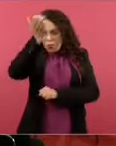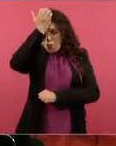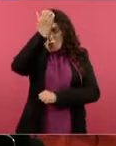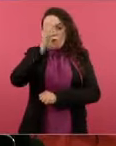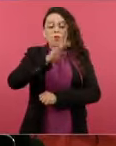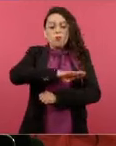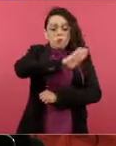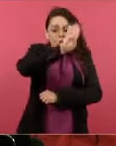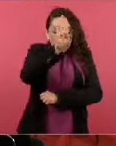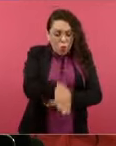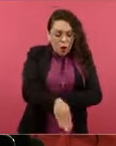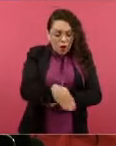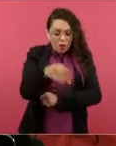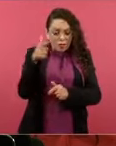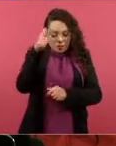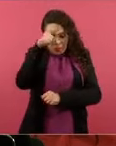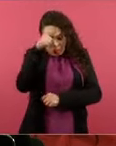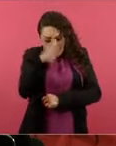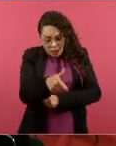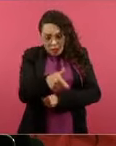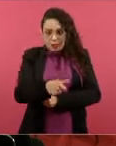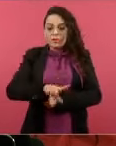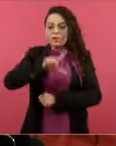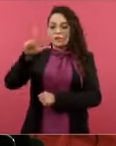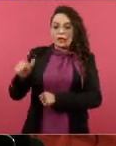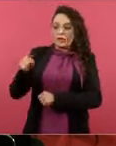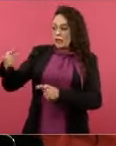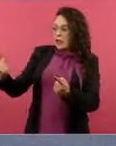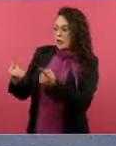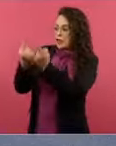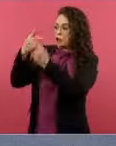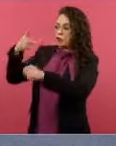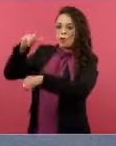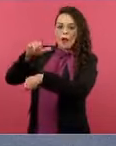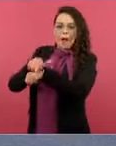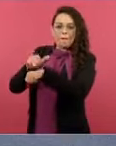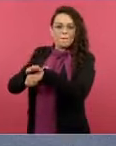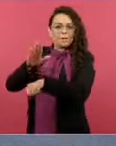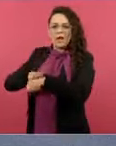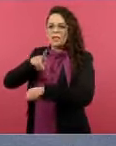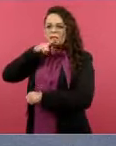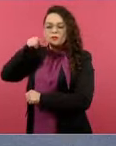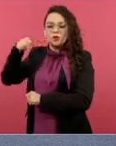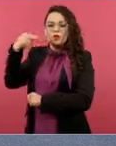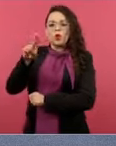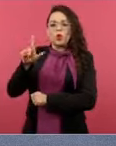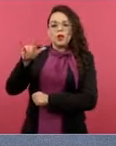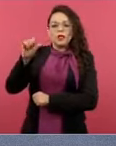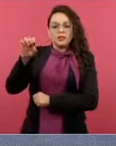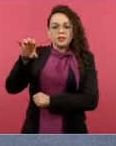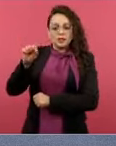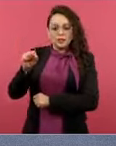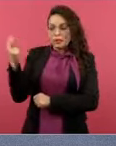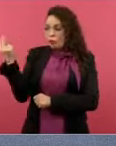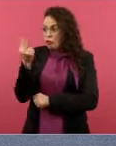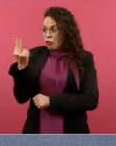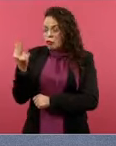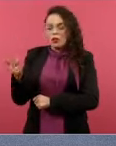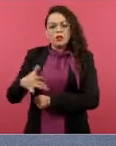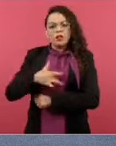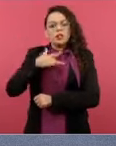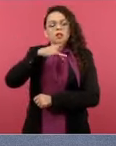se encuentra Arturo a su mejor amigo, que es Ulises, y le comparte la situación. Se quedan muy preocupados.